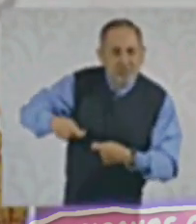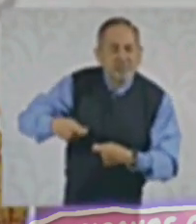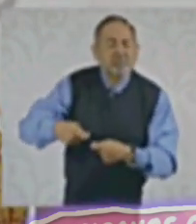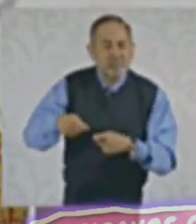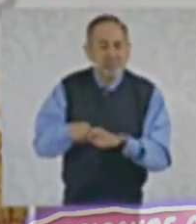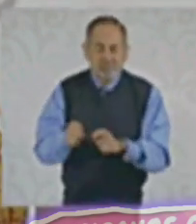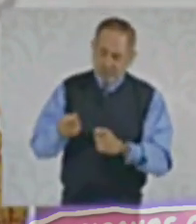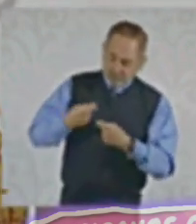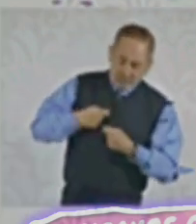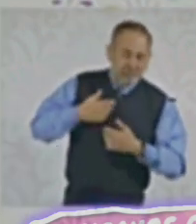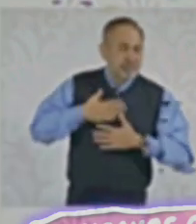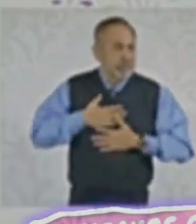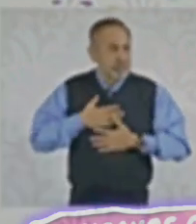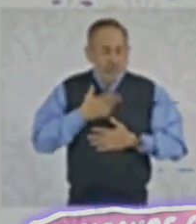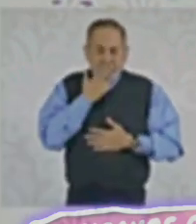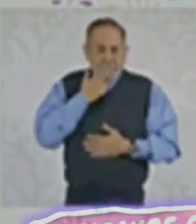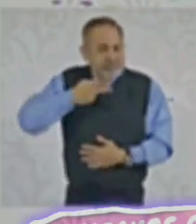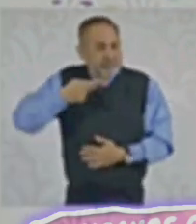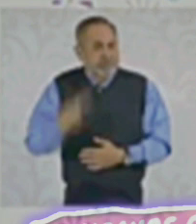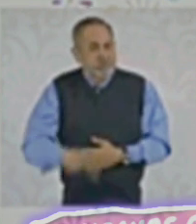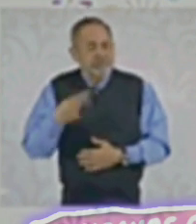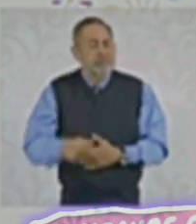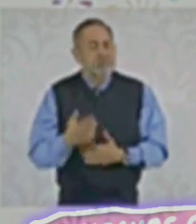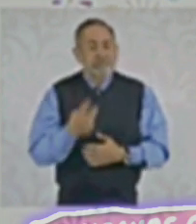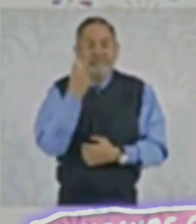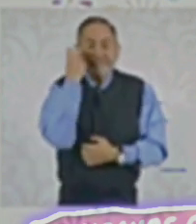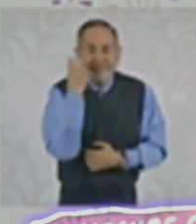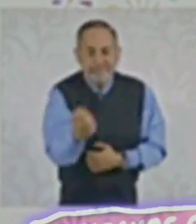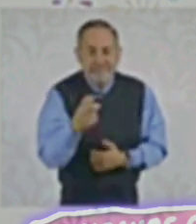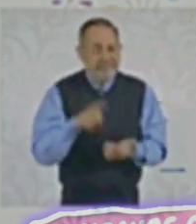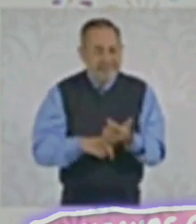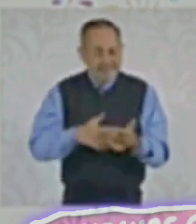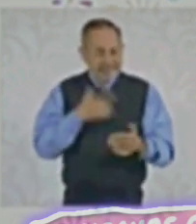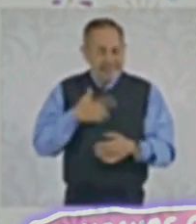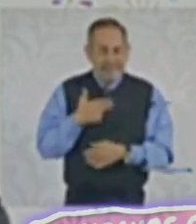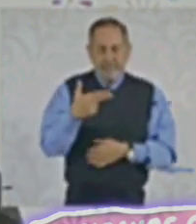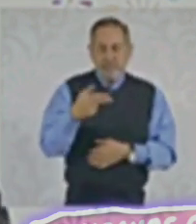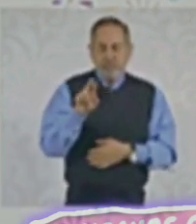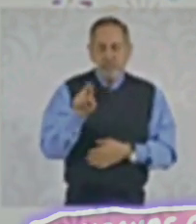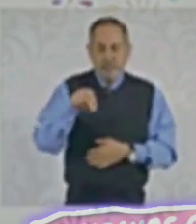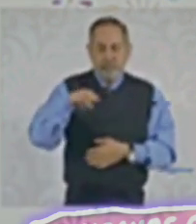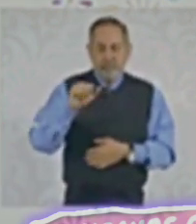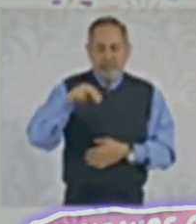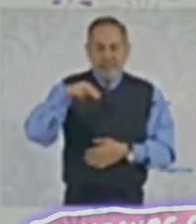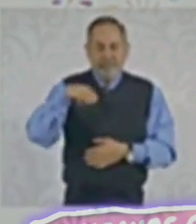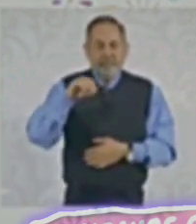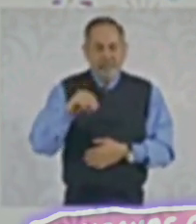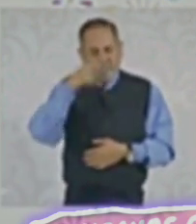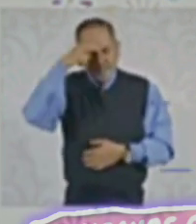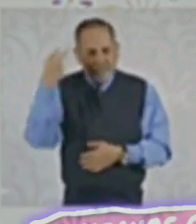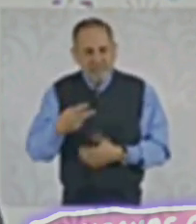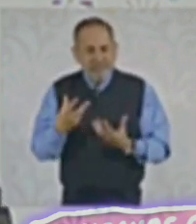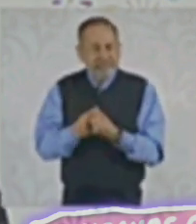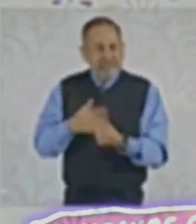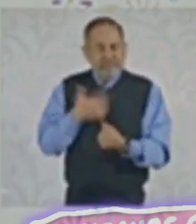historia patria. A eso es a lo que llamamos el humanismo mexicano, que se traduce además pues en que entre todos